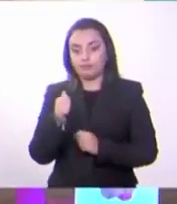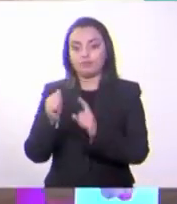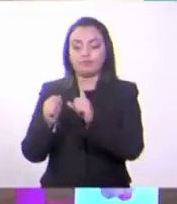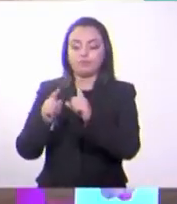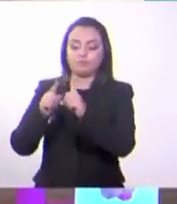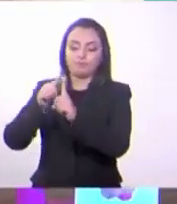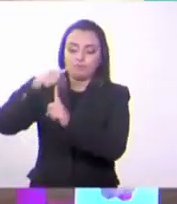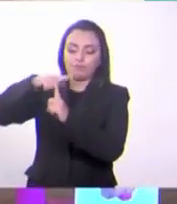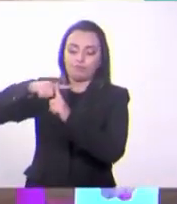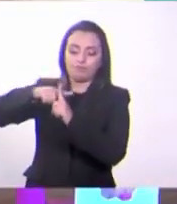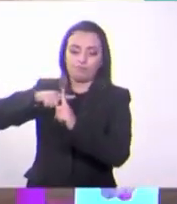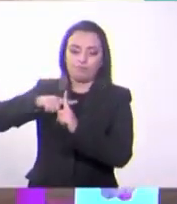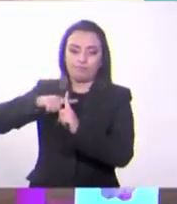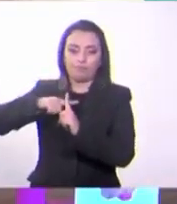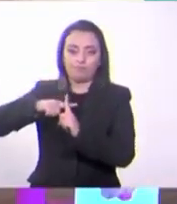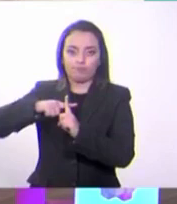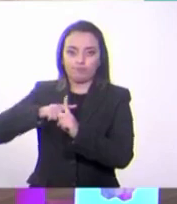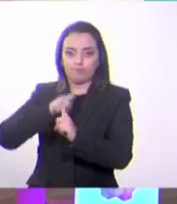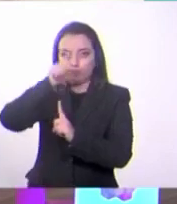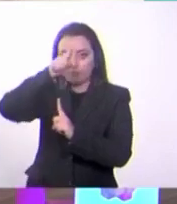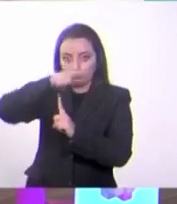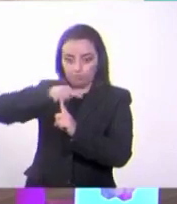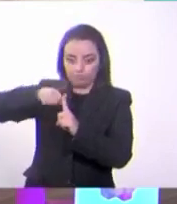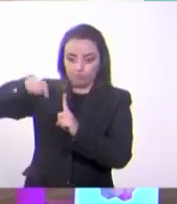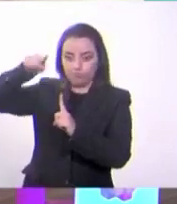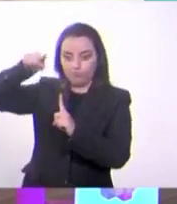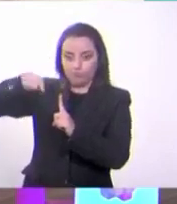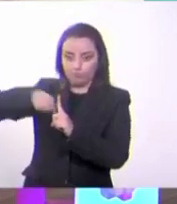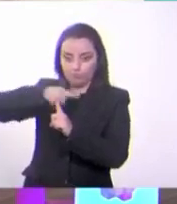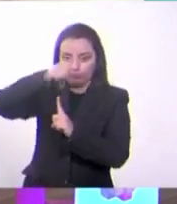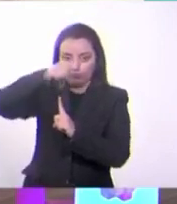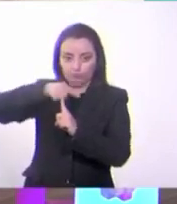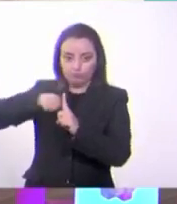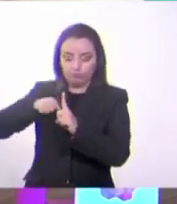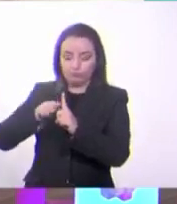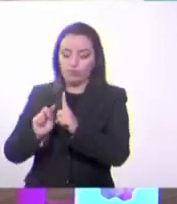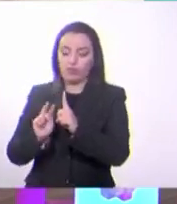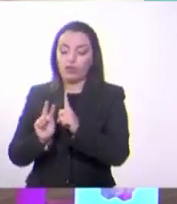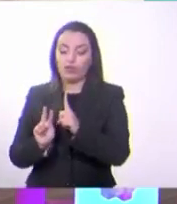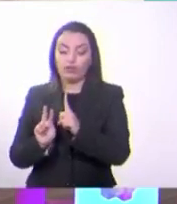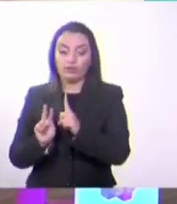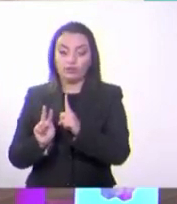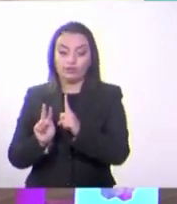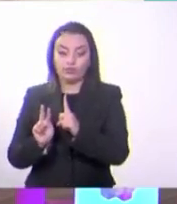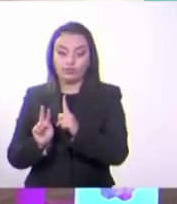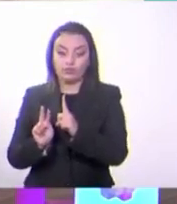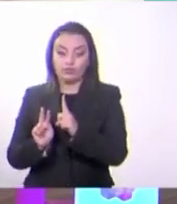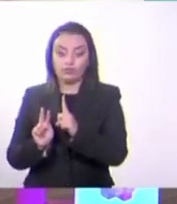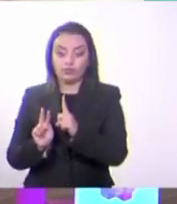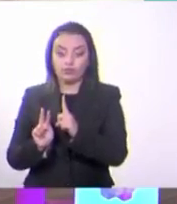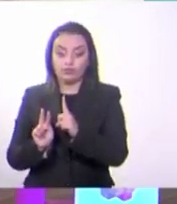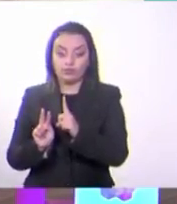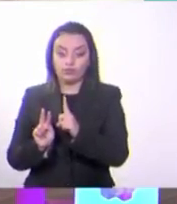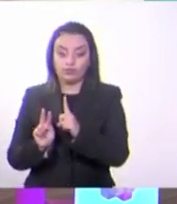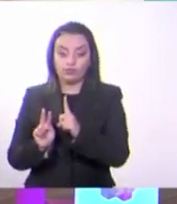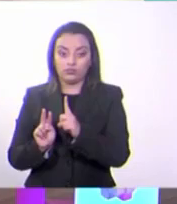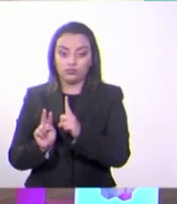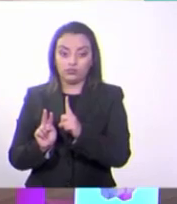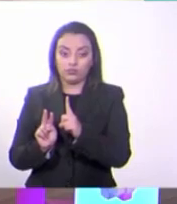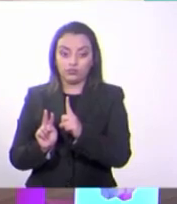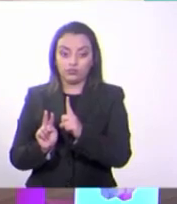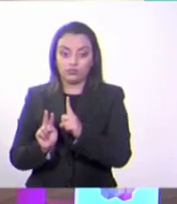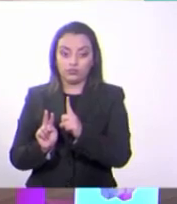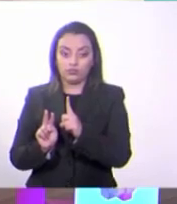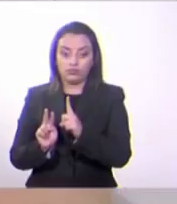tal si ustedes me acompañan? Fíjense bien. Me ubico en el valor 2, donde la imagen es